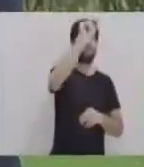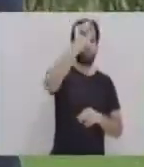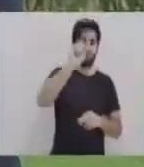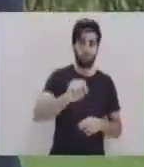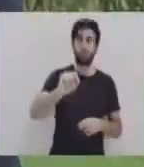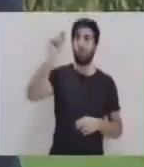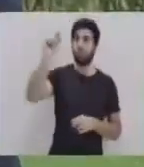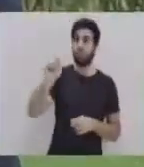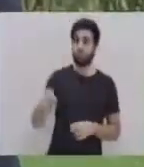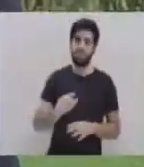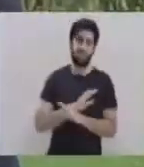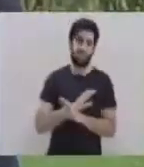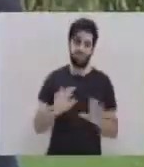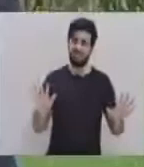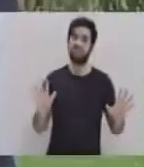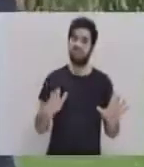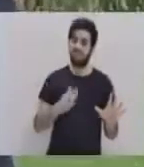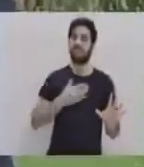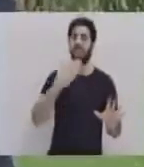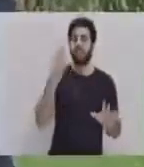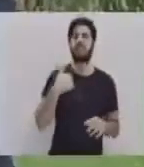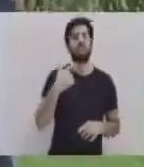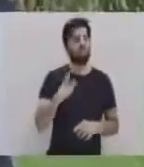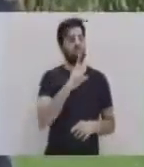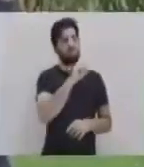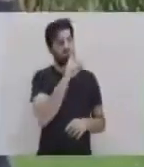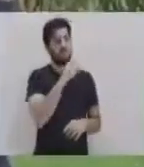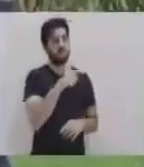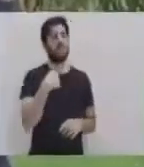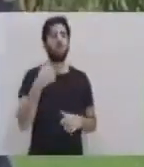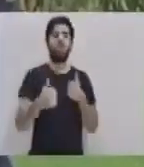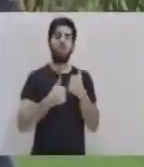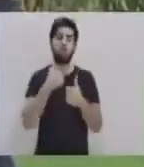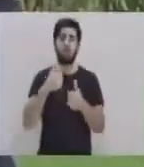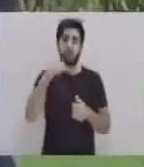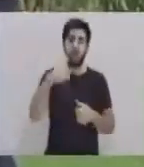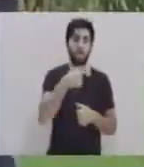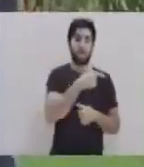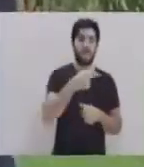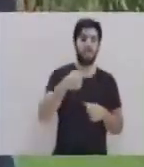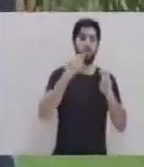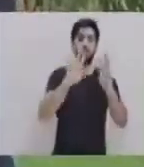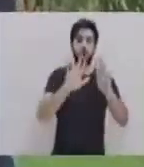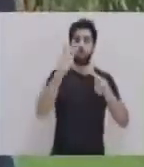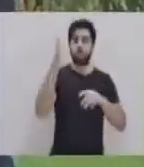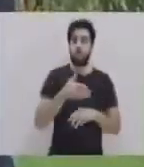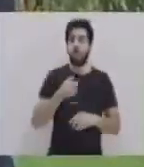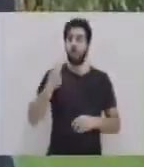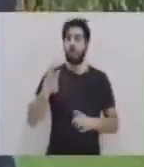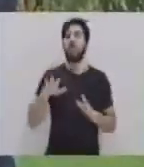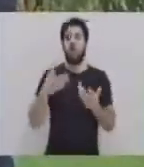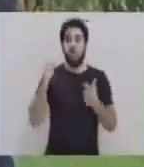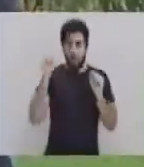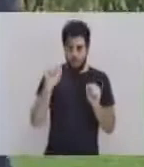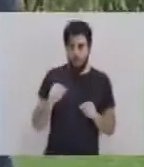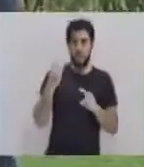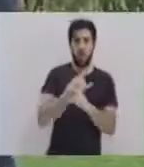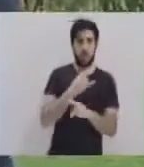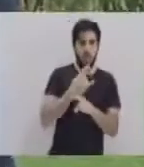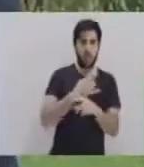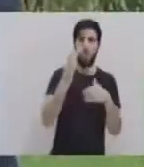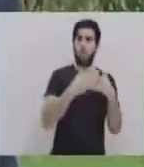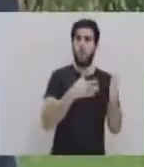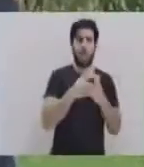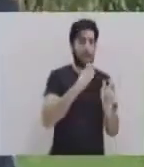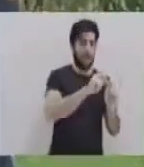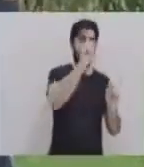el punto de inflexión. Y solo me queda una duda. Como usamos el menos 8 tercios, podemos usar cualquiera de